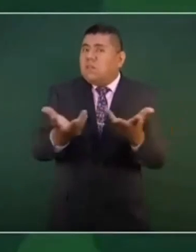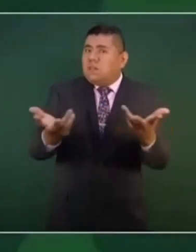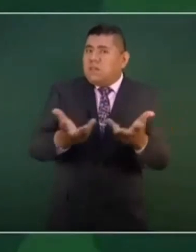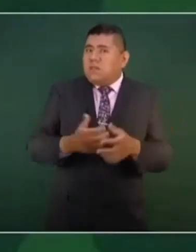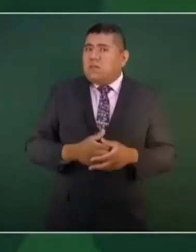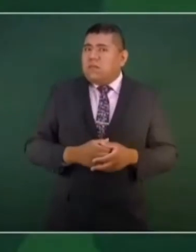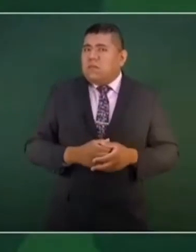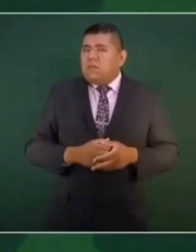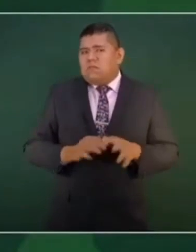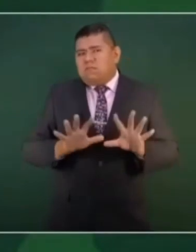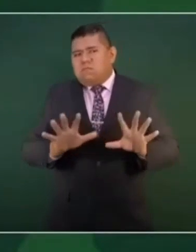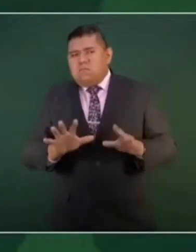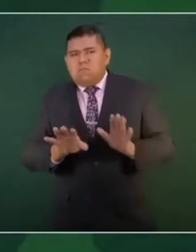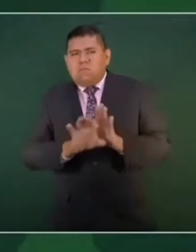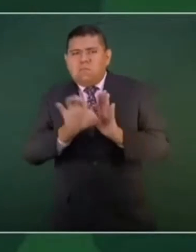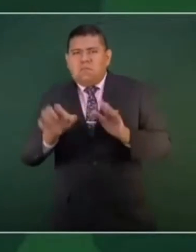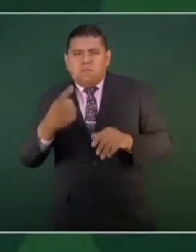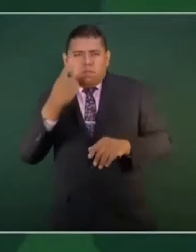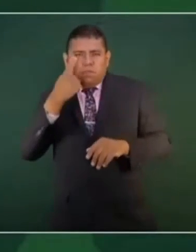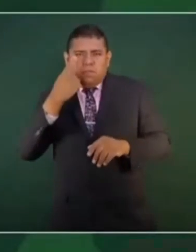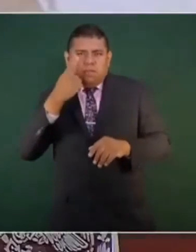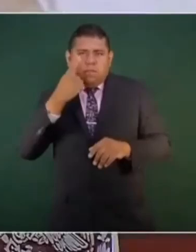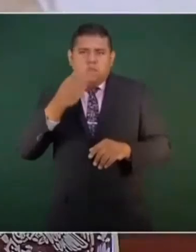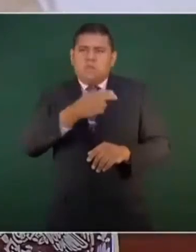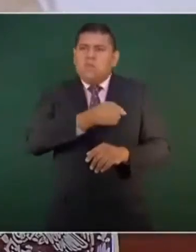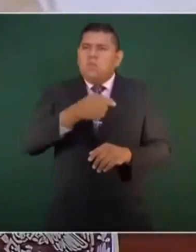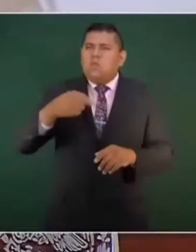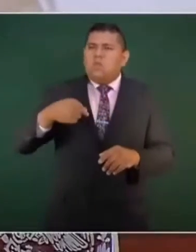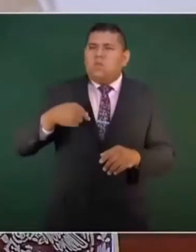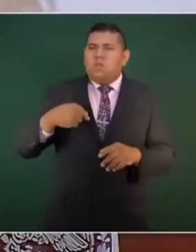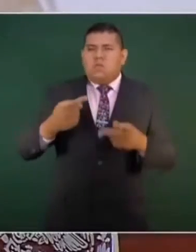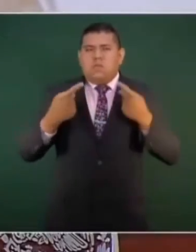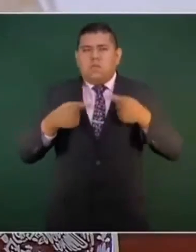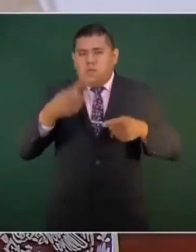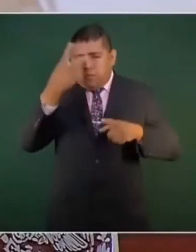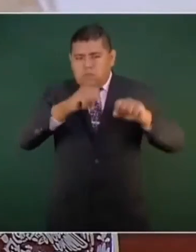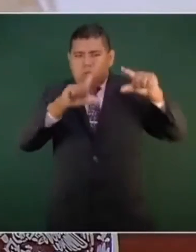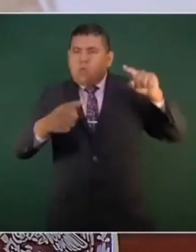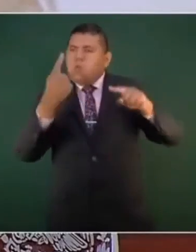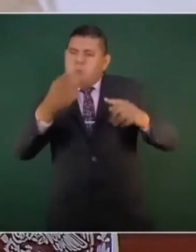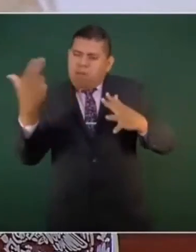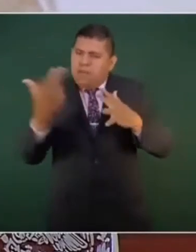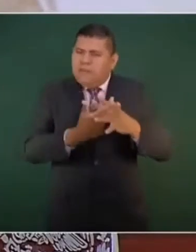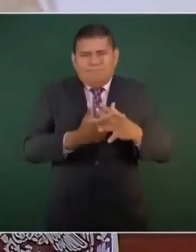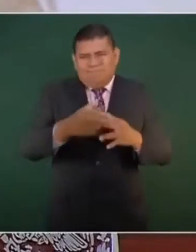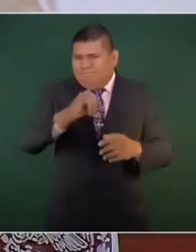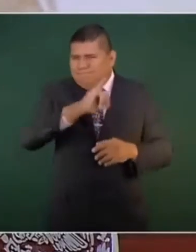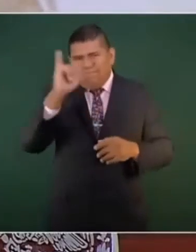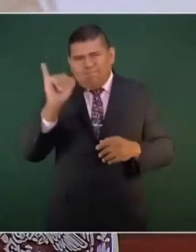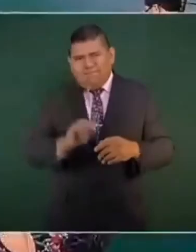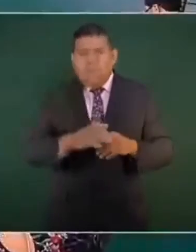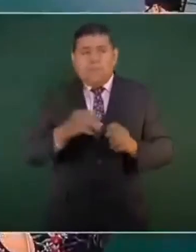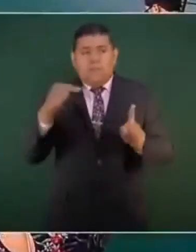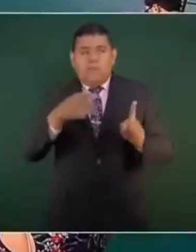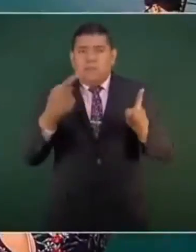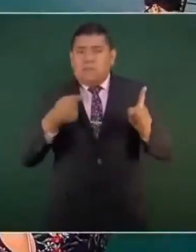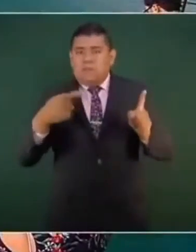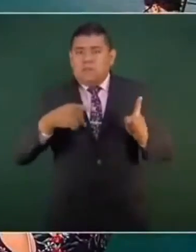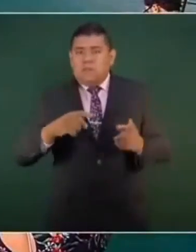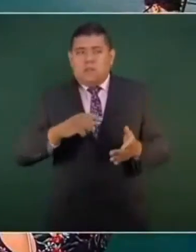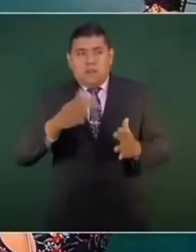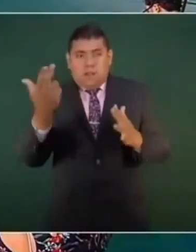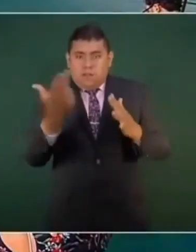deberíamos de tener ni un solo homicidio. Cualquier persona que pierde la vida, pues,